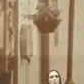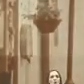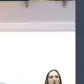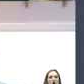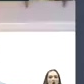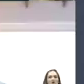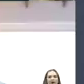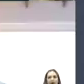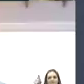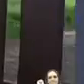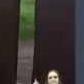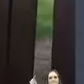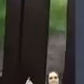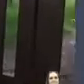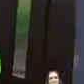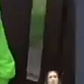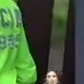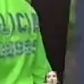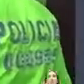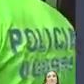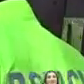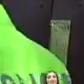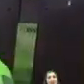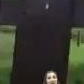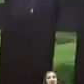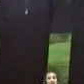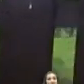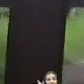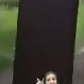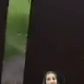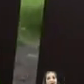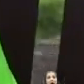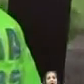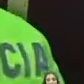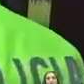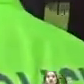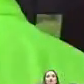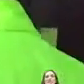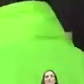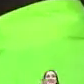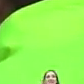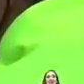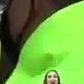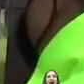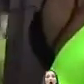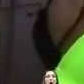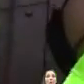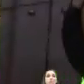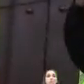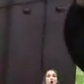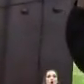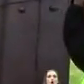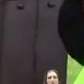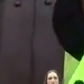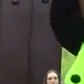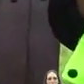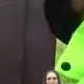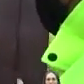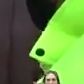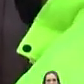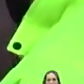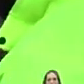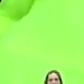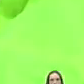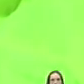ente investigador, en el año 2020 habría ordenado a sus trabajadores que destruyeran dispositivos electrónicos y documentos que serían material